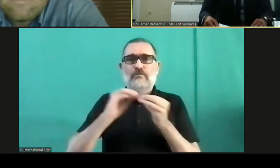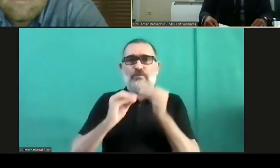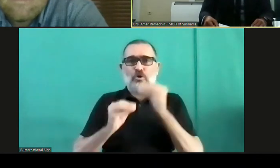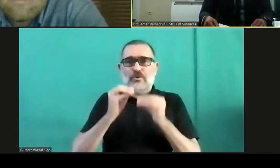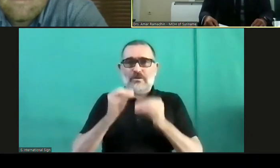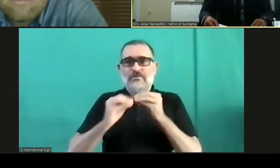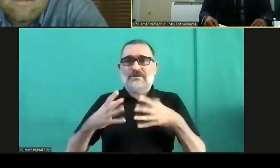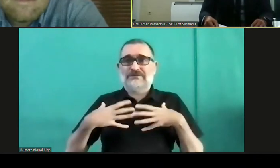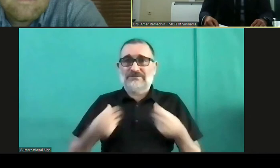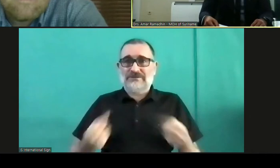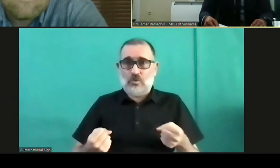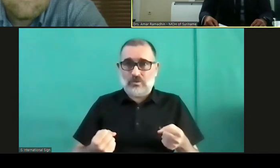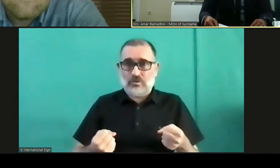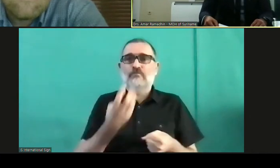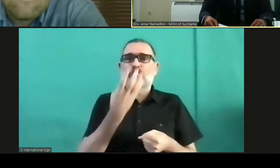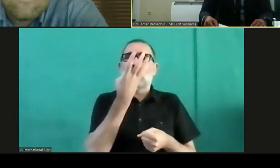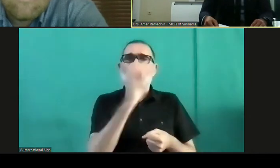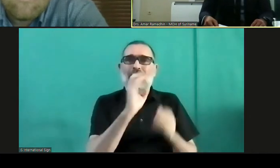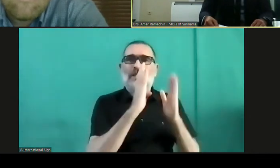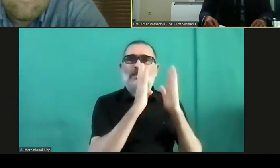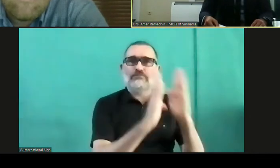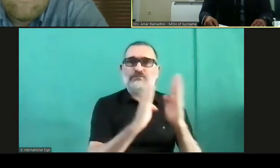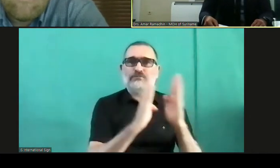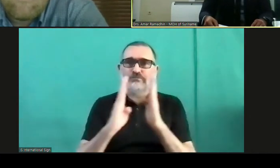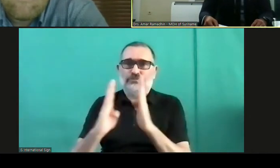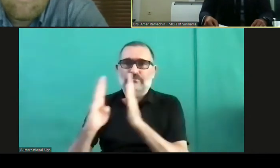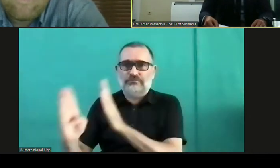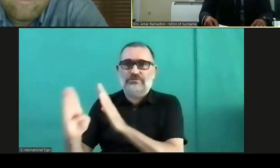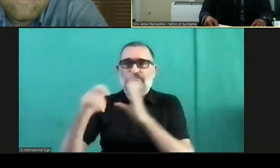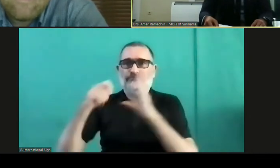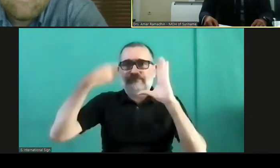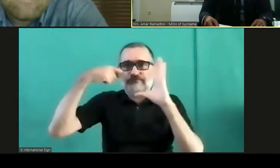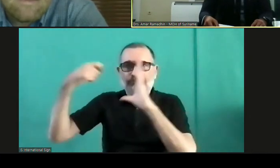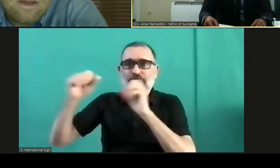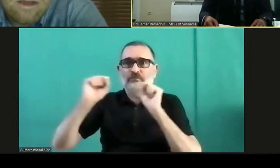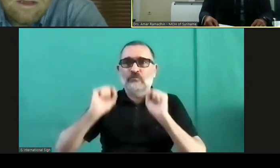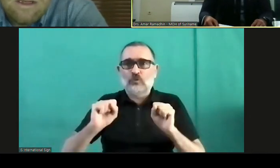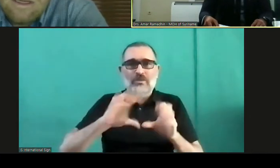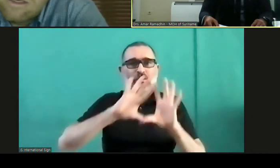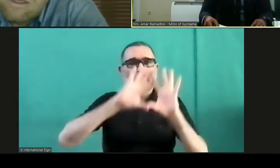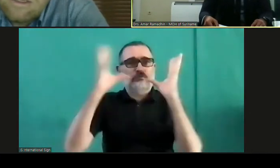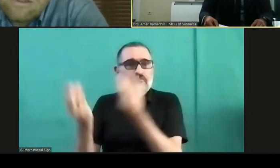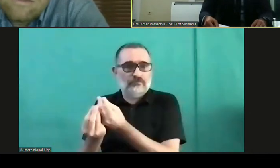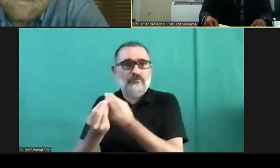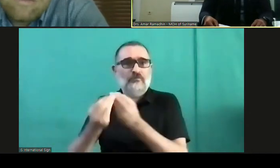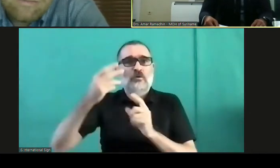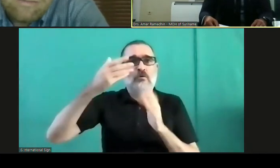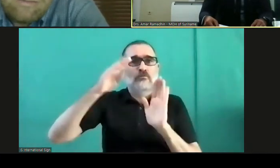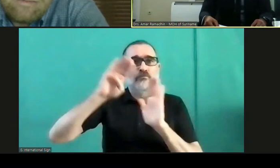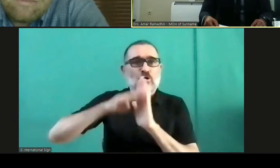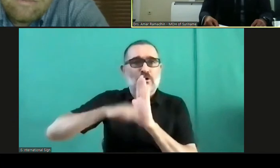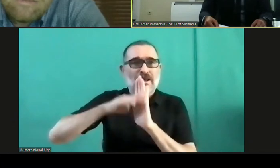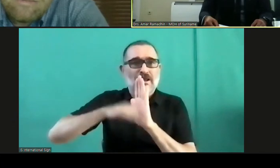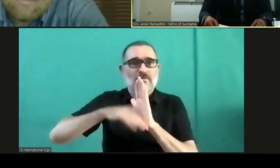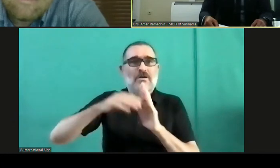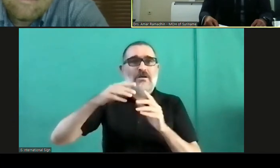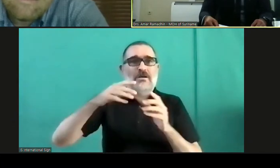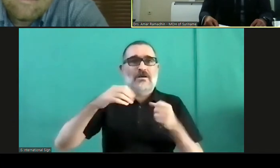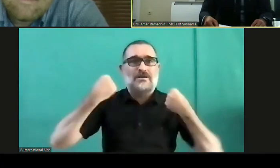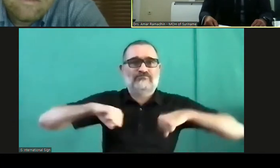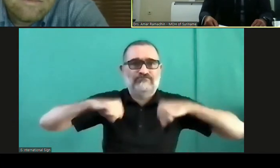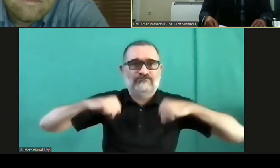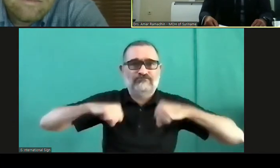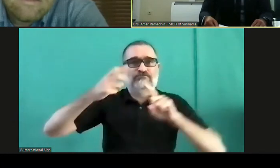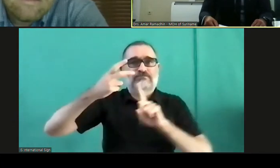en cuanto a la salud mental hay una línea telefónica de ayuda